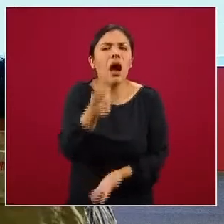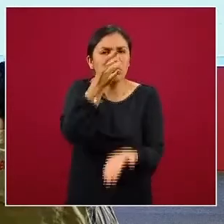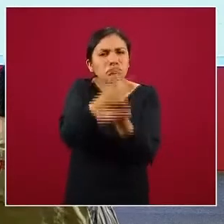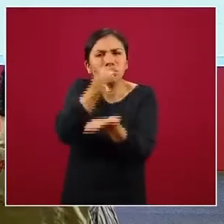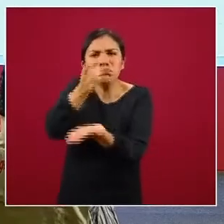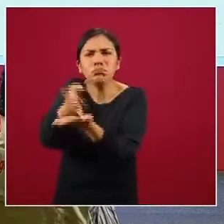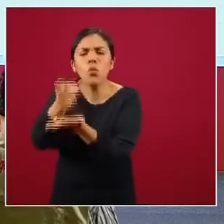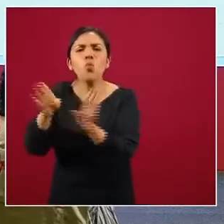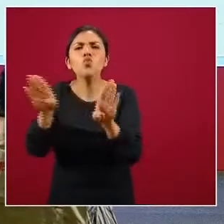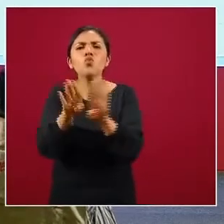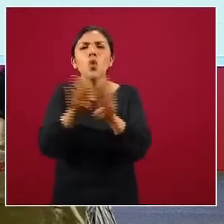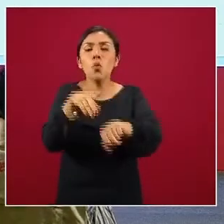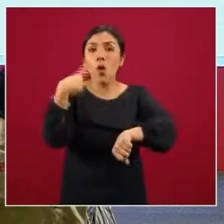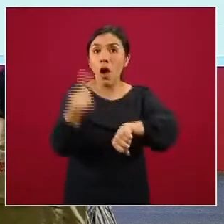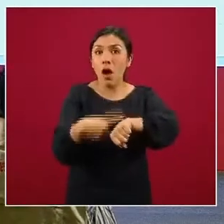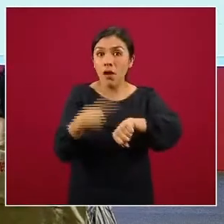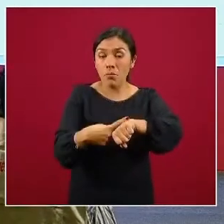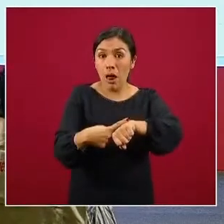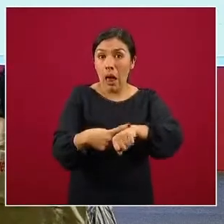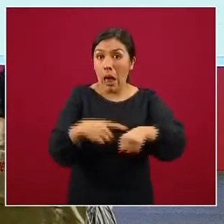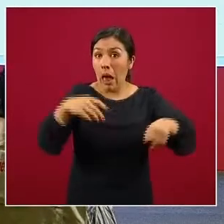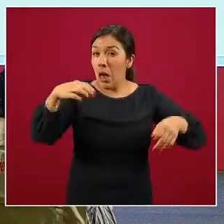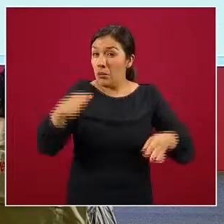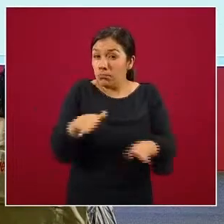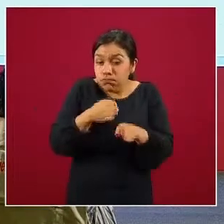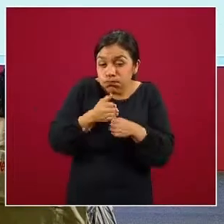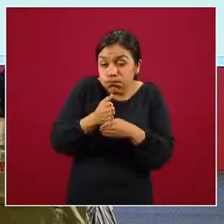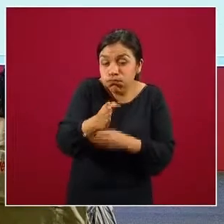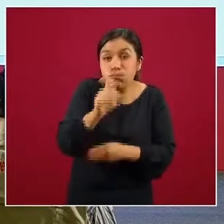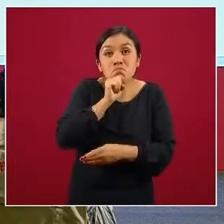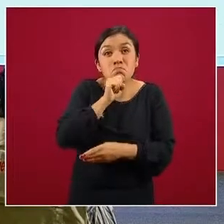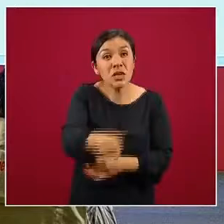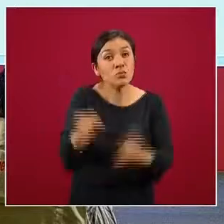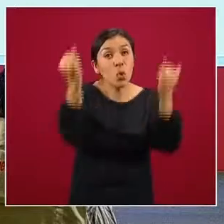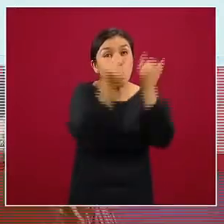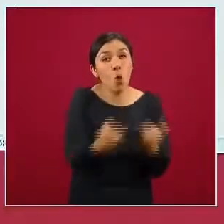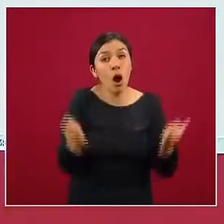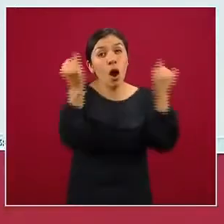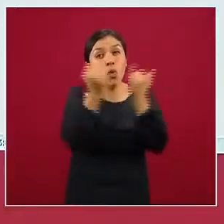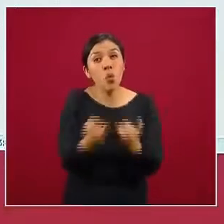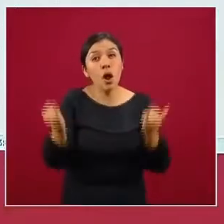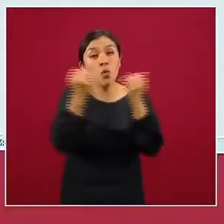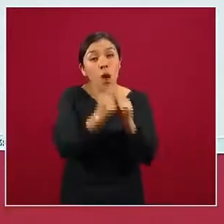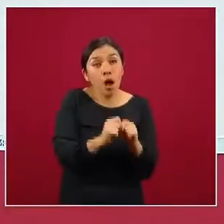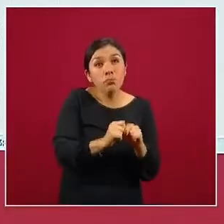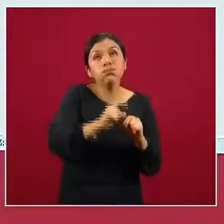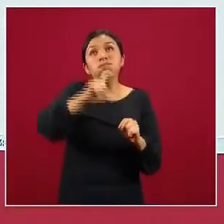identifique cómo la epidemia no es constante, no es todo el tiempo creciendo,